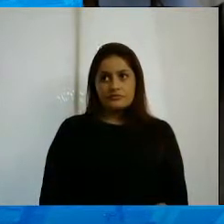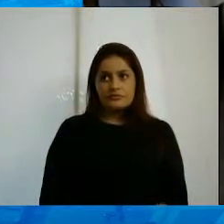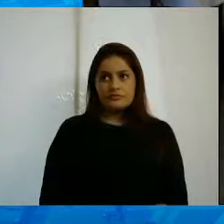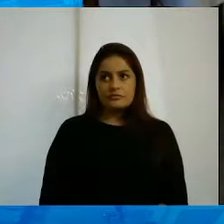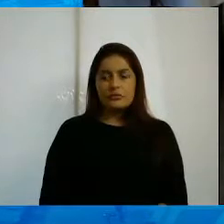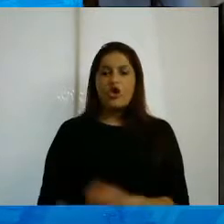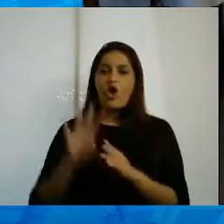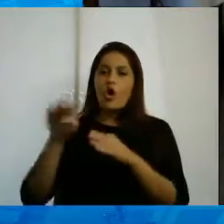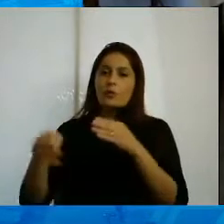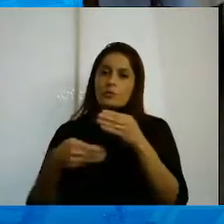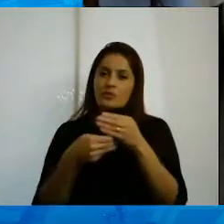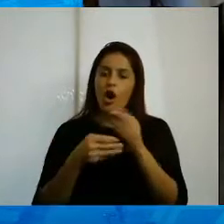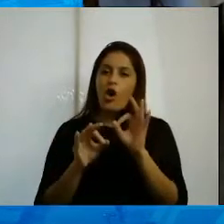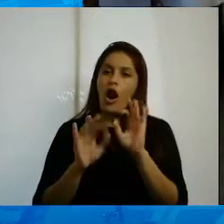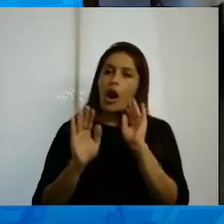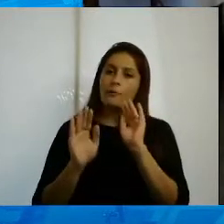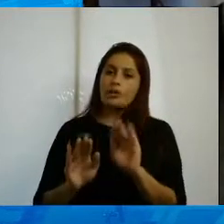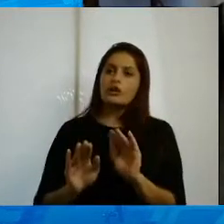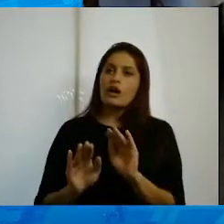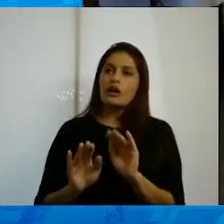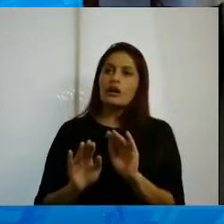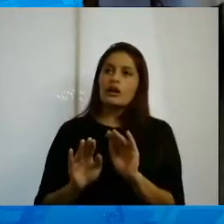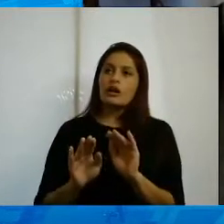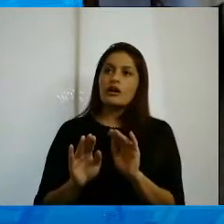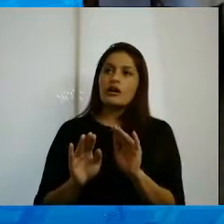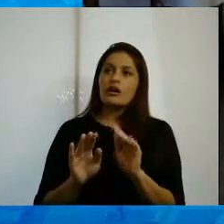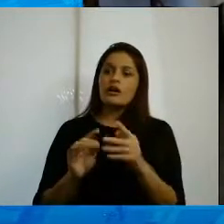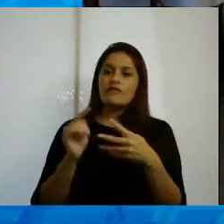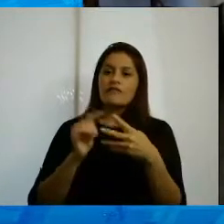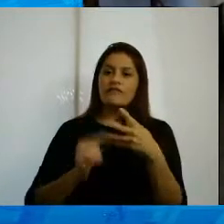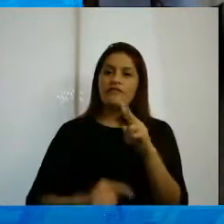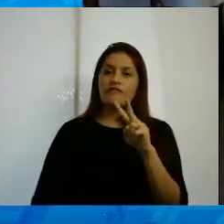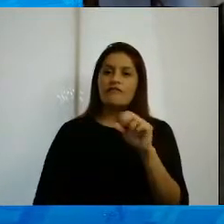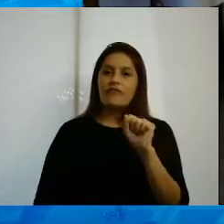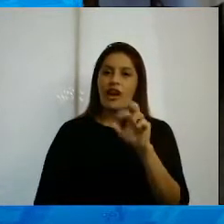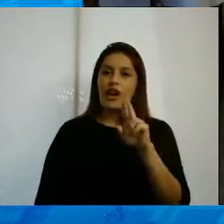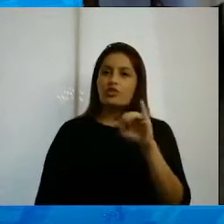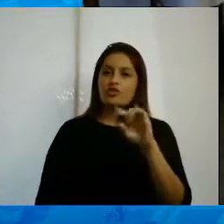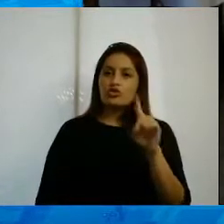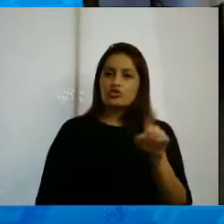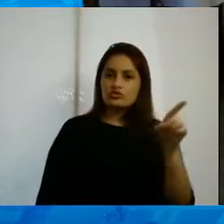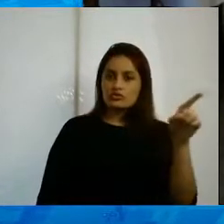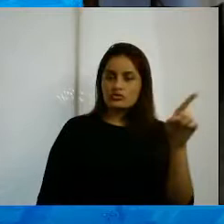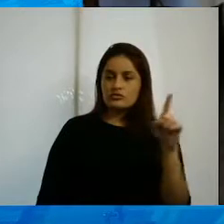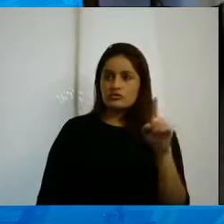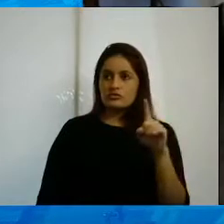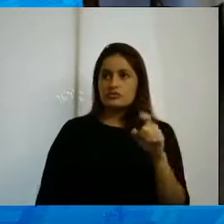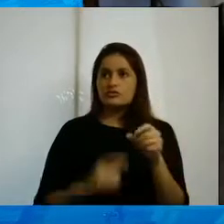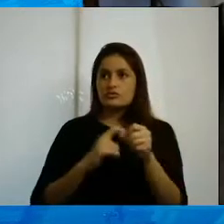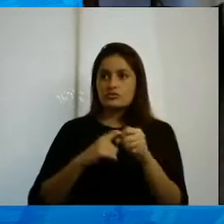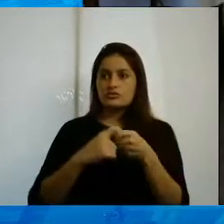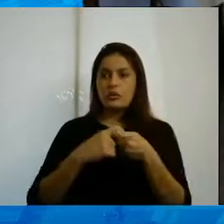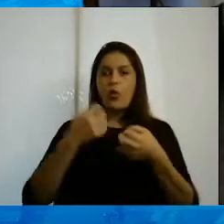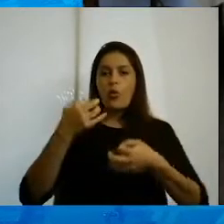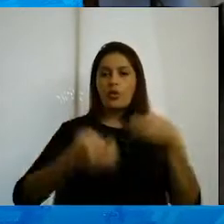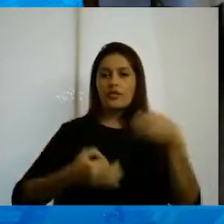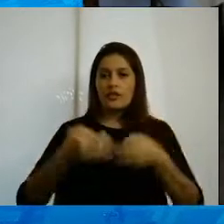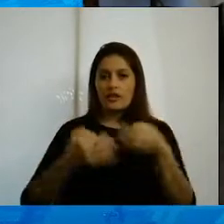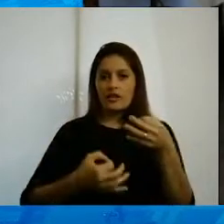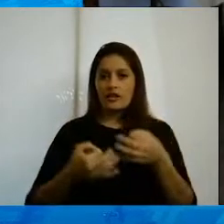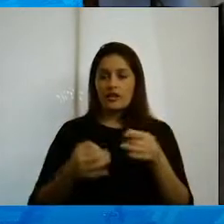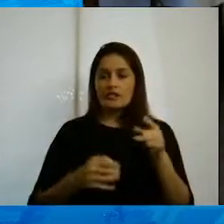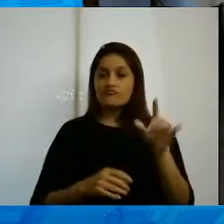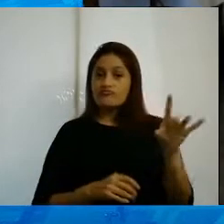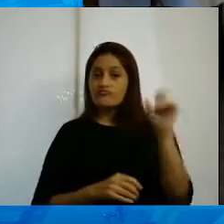complementar o apoyar más o menos lo que dijo en su punto varios el colega Claudio Martínez, presidente de la Comisión Jurídica. Fue una observación